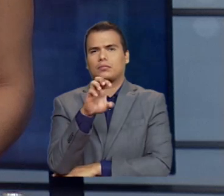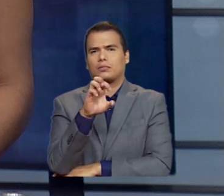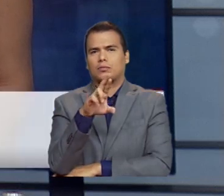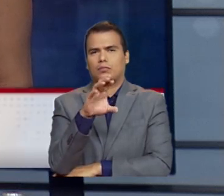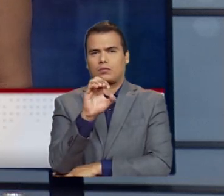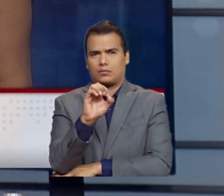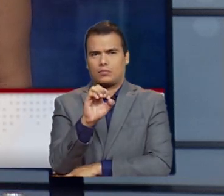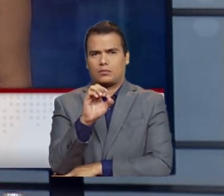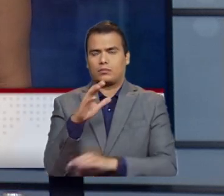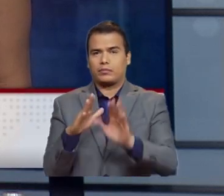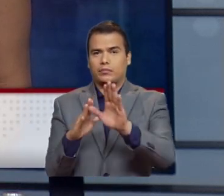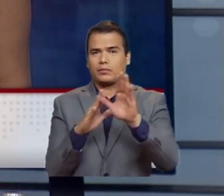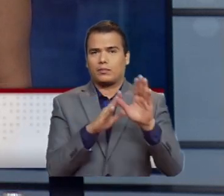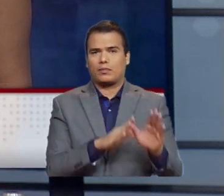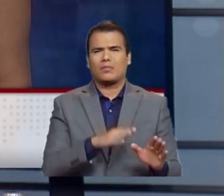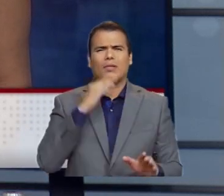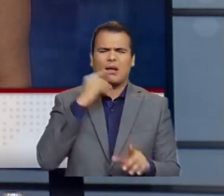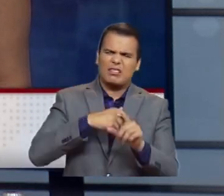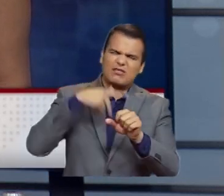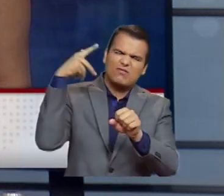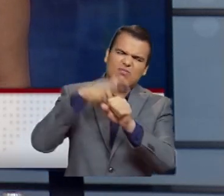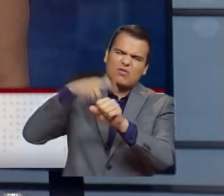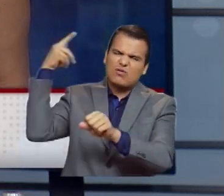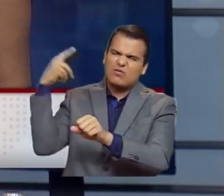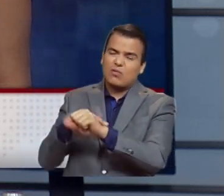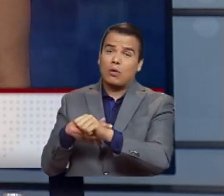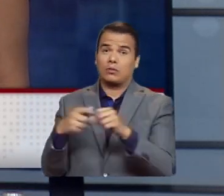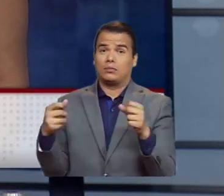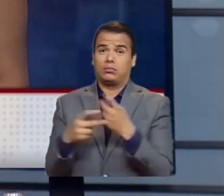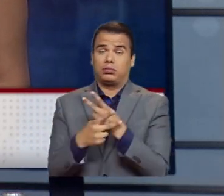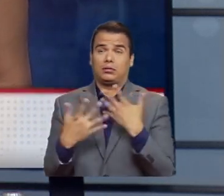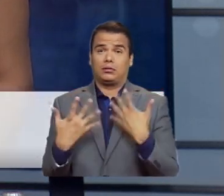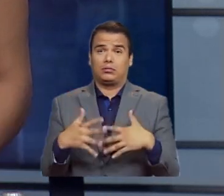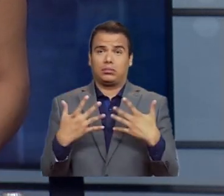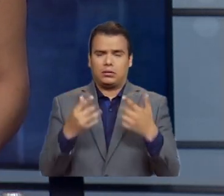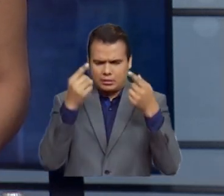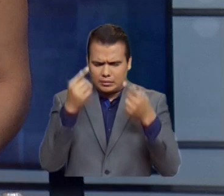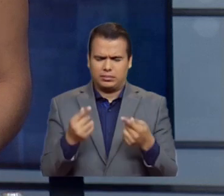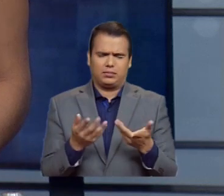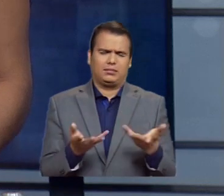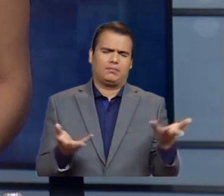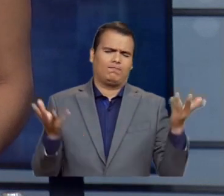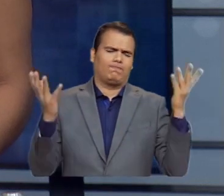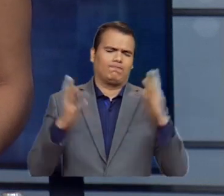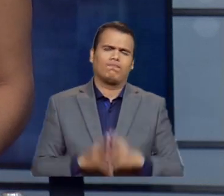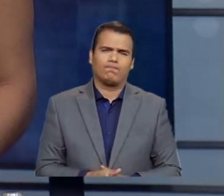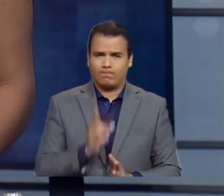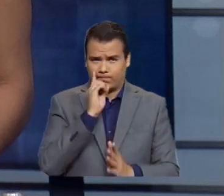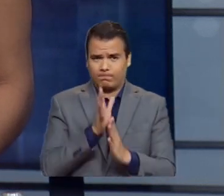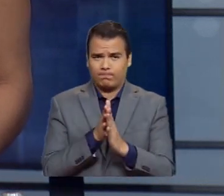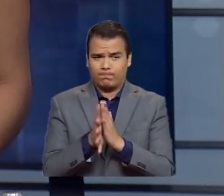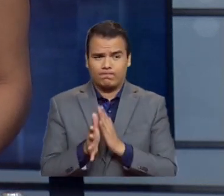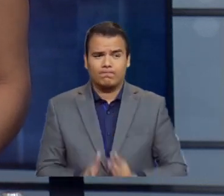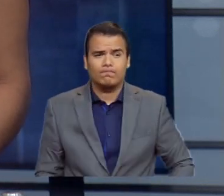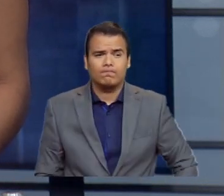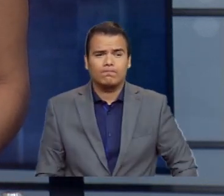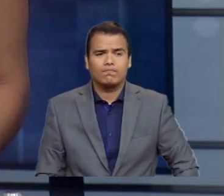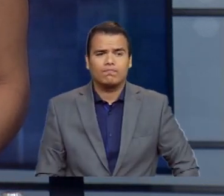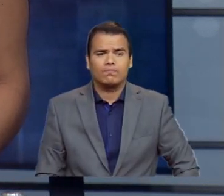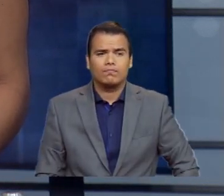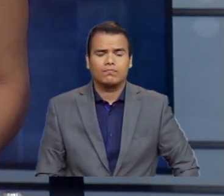el flagelo de la violencia en contra de las mujeres en cali se refleja en indicadores que no deberían existir informa el periodista wilson